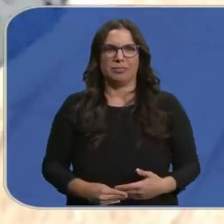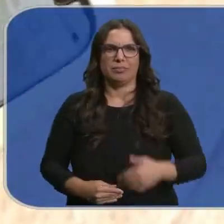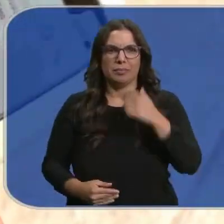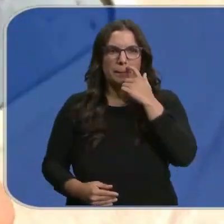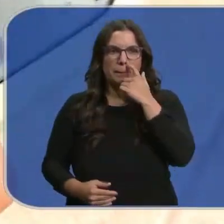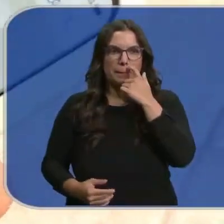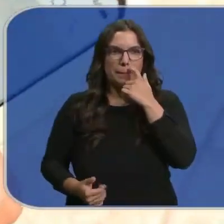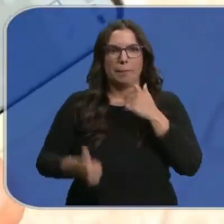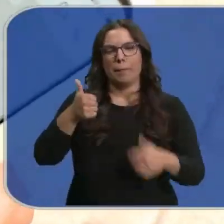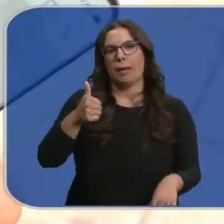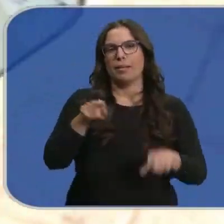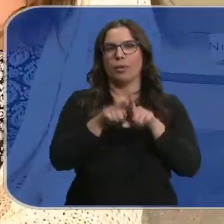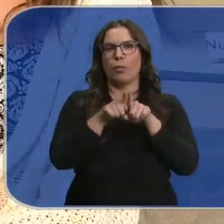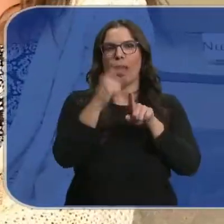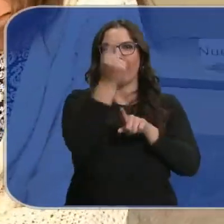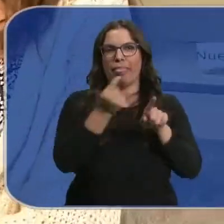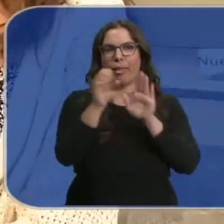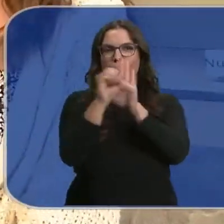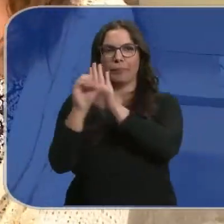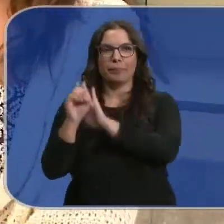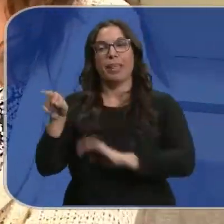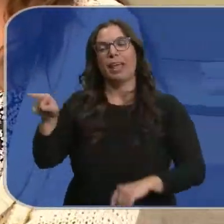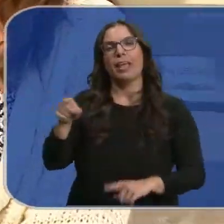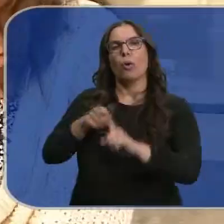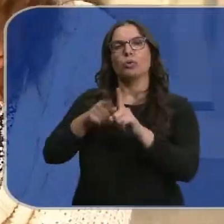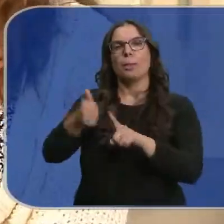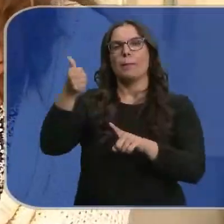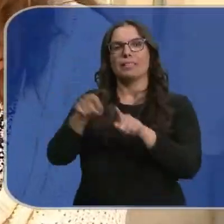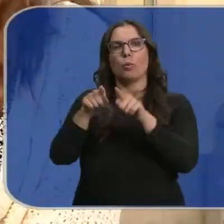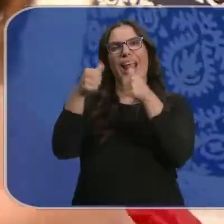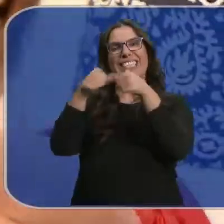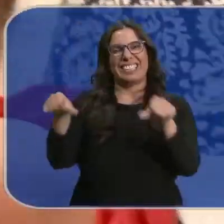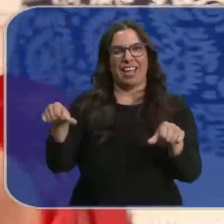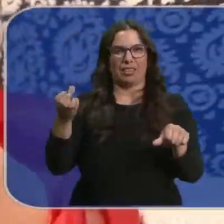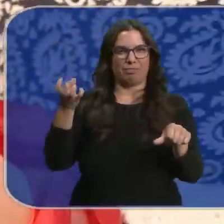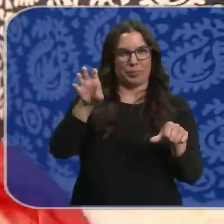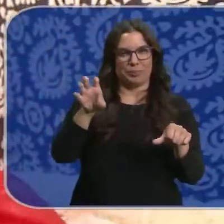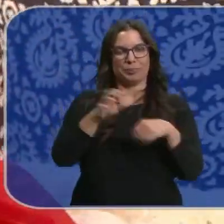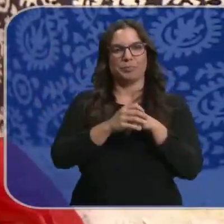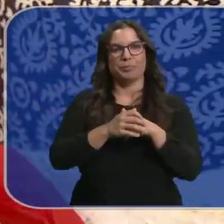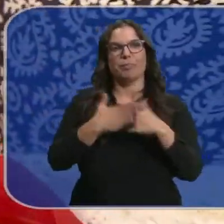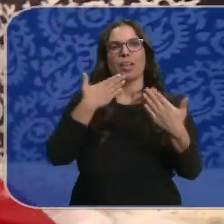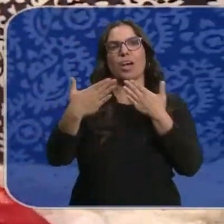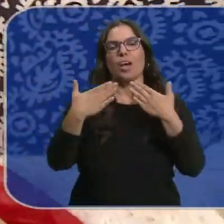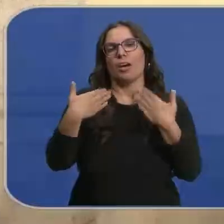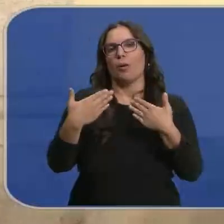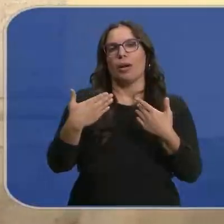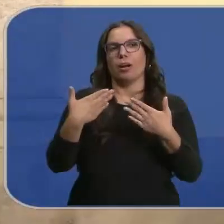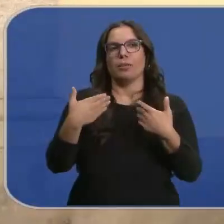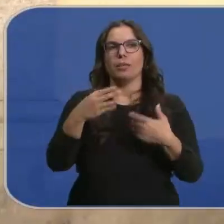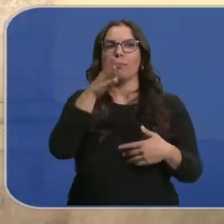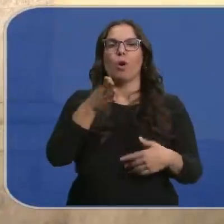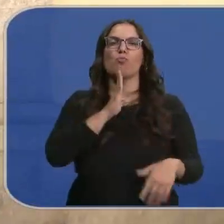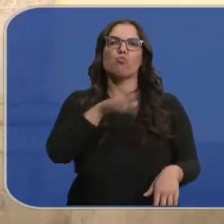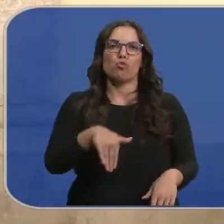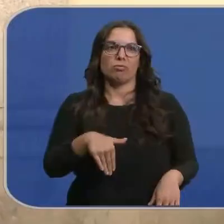A alguno más, aquí hay emojis. Sobre todo ella se utiliza almas stickers, yo creo. Una conversación de las amigas del campamento. Porque